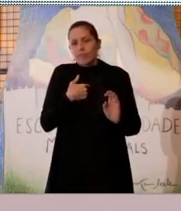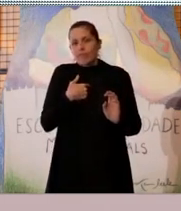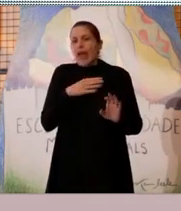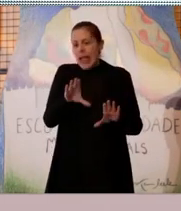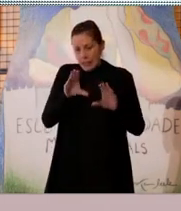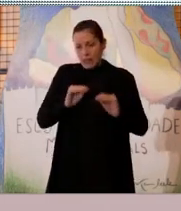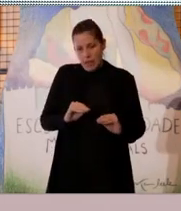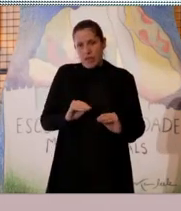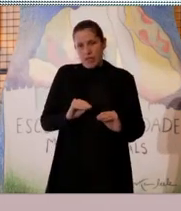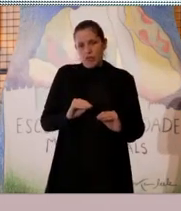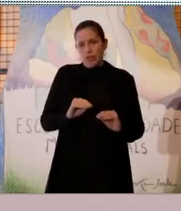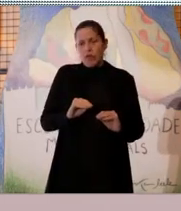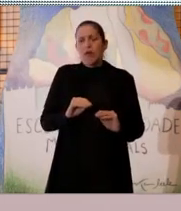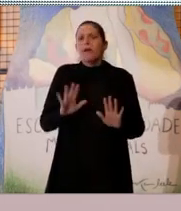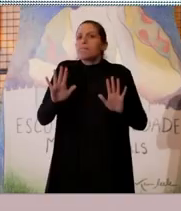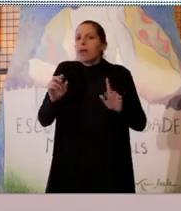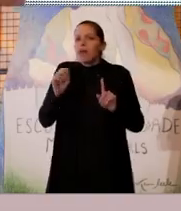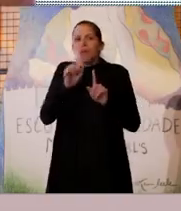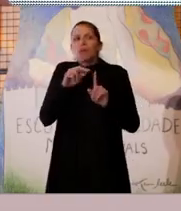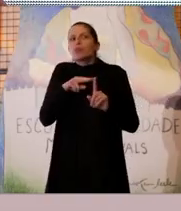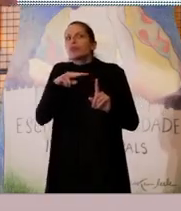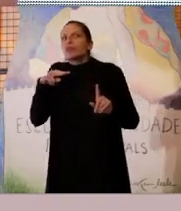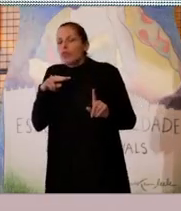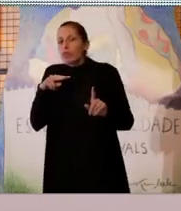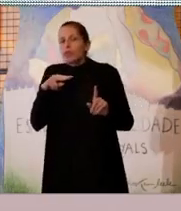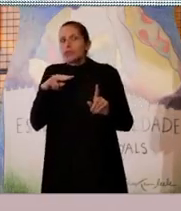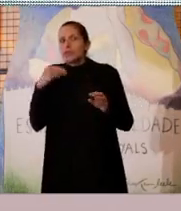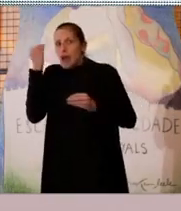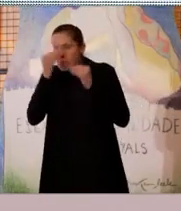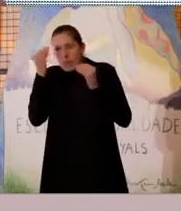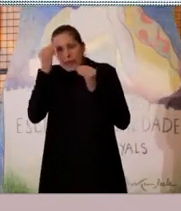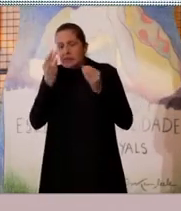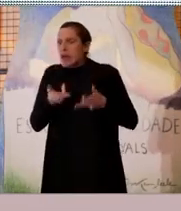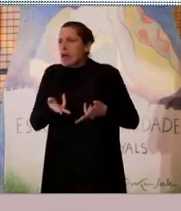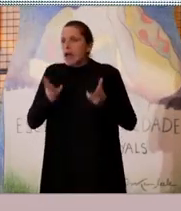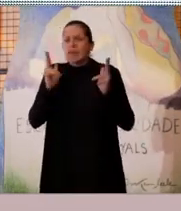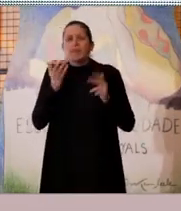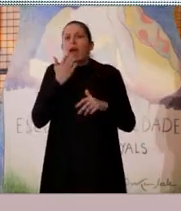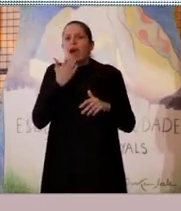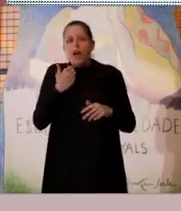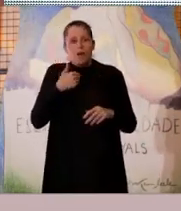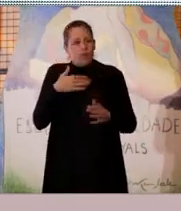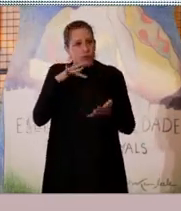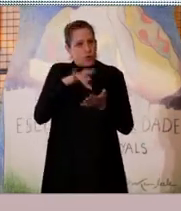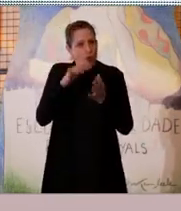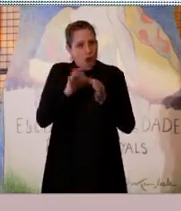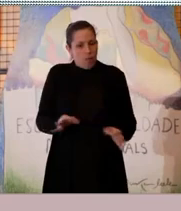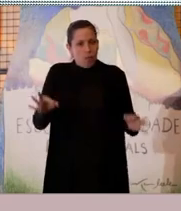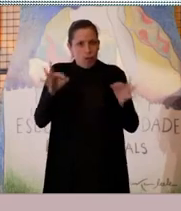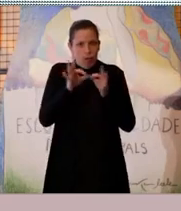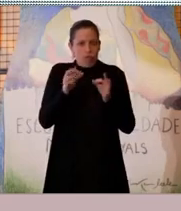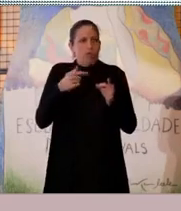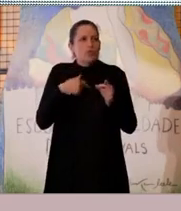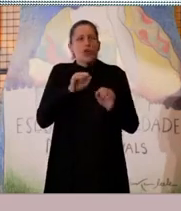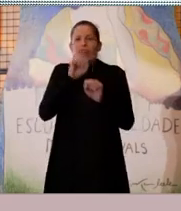yo lo entiendo pero desde el punto de vista de quién puede pensar muy libremente ya o sea cuando yo estaba en podemos yo defendía la ley de